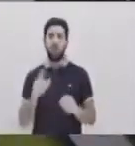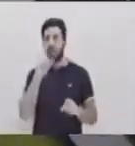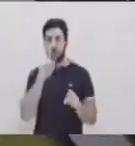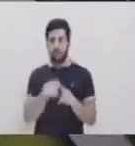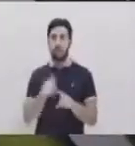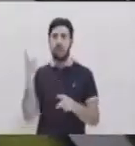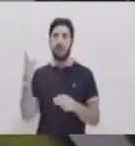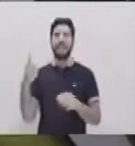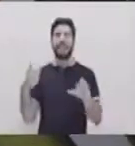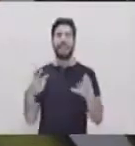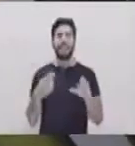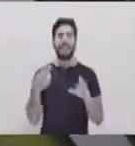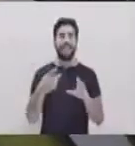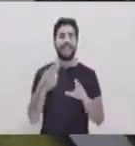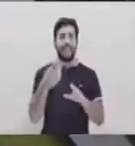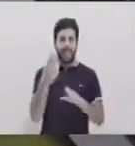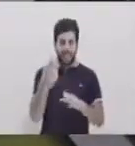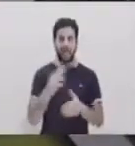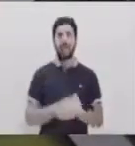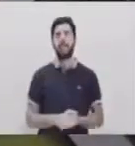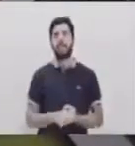a necesitar tijeras.